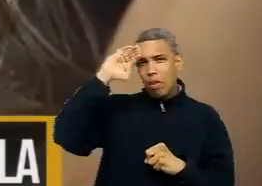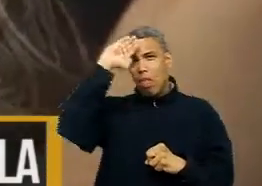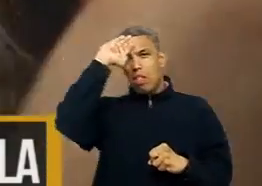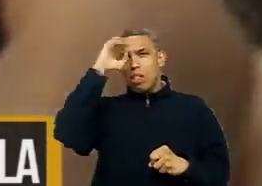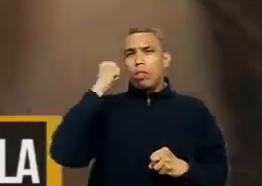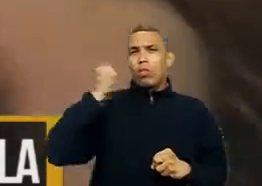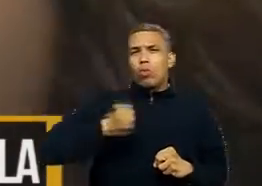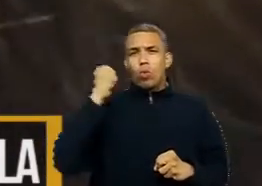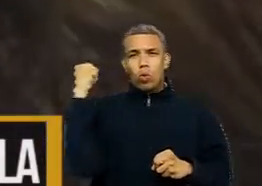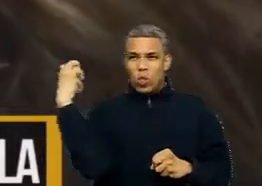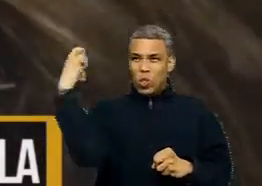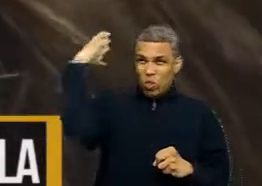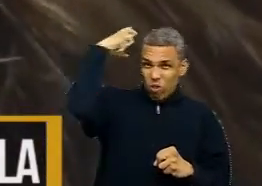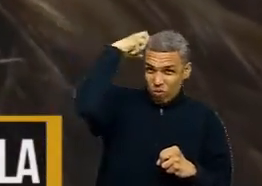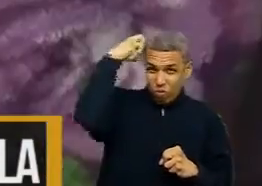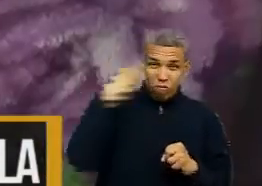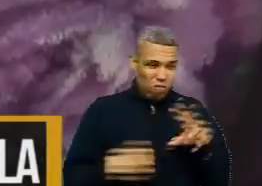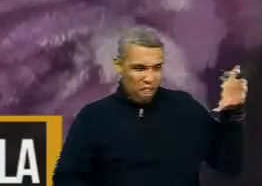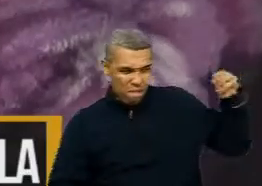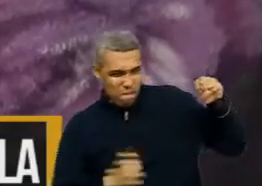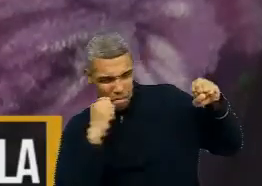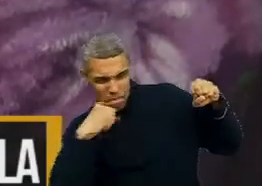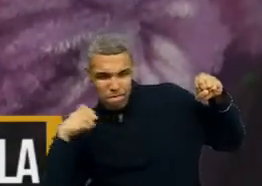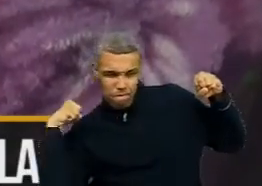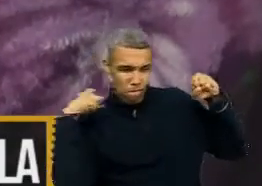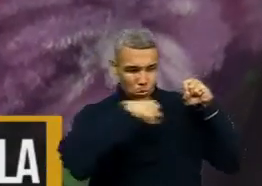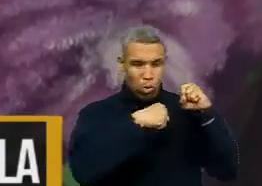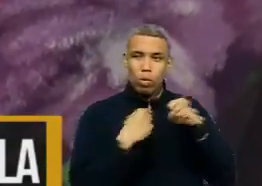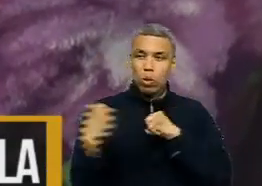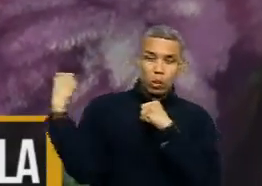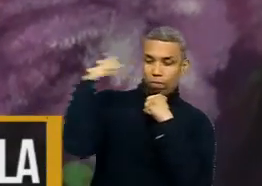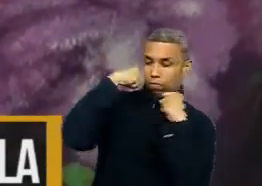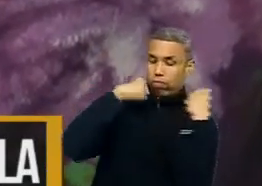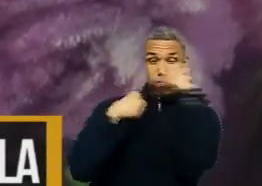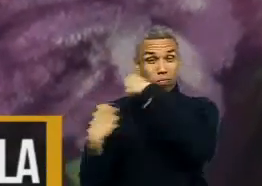dándome puño y pata y todo. O sea, la policía me llegó